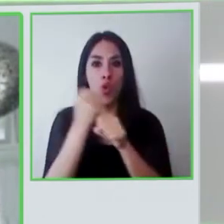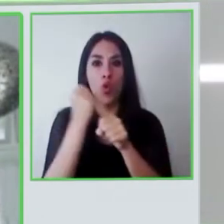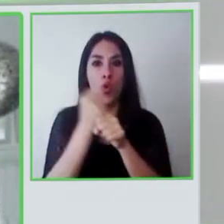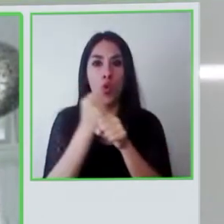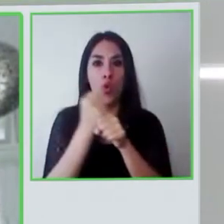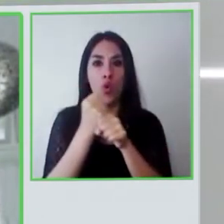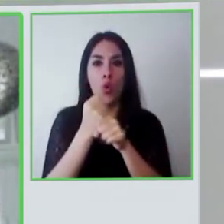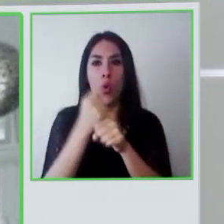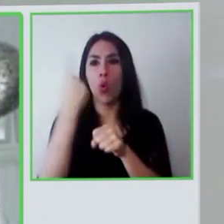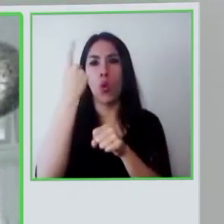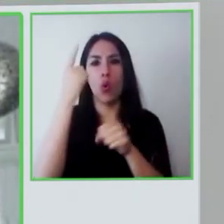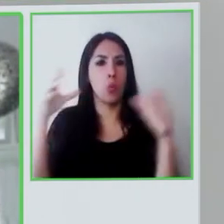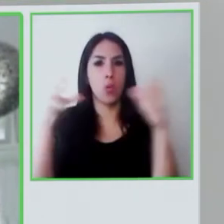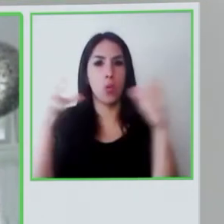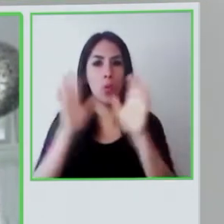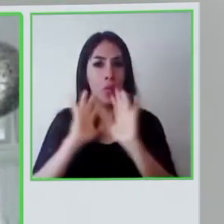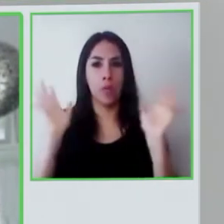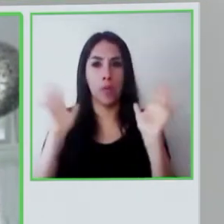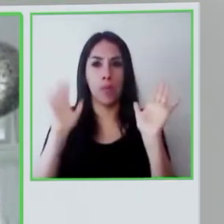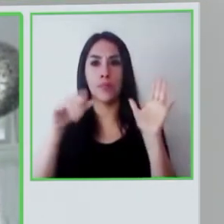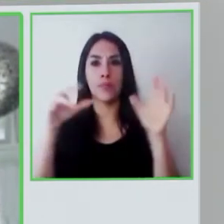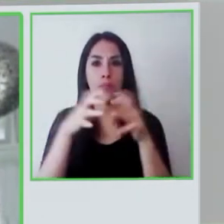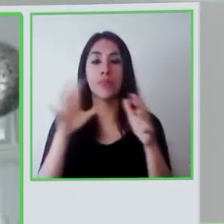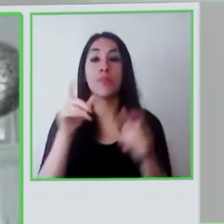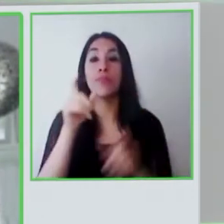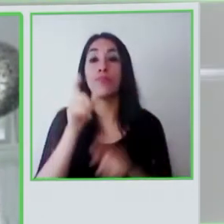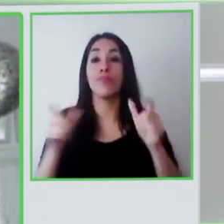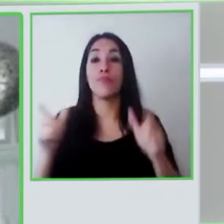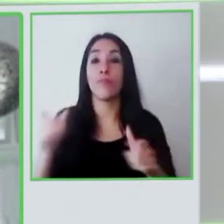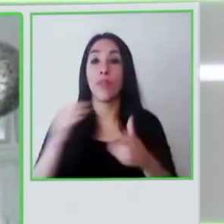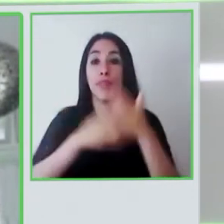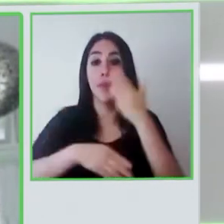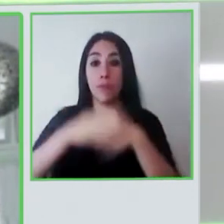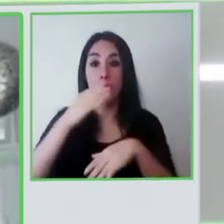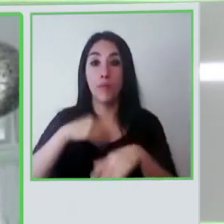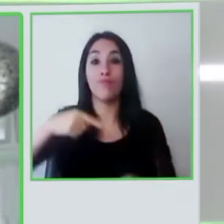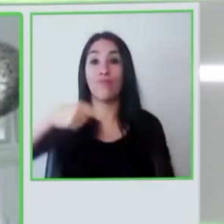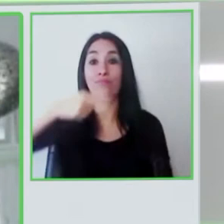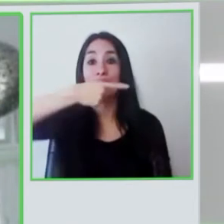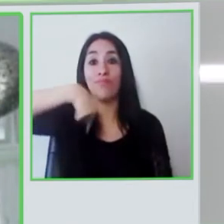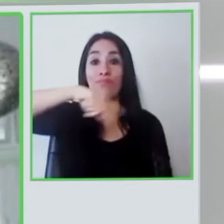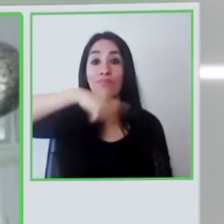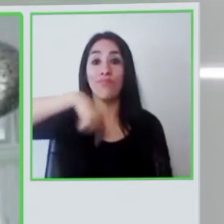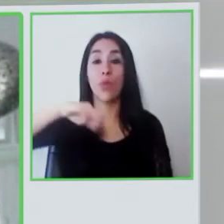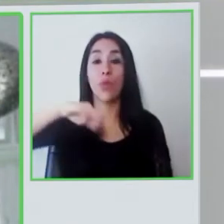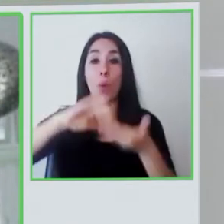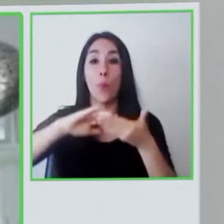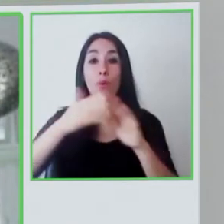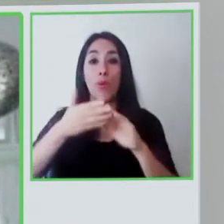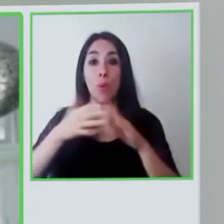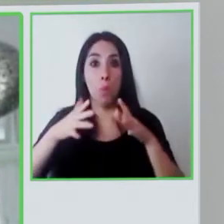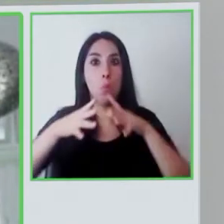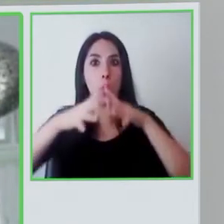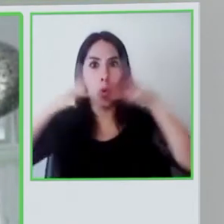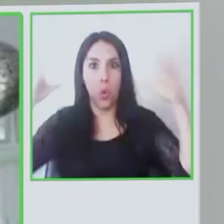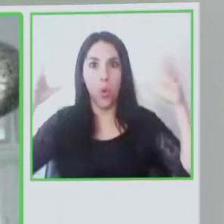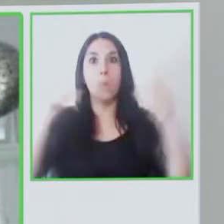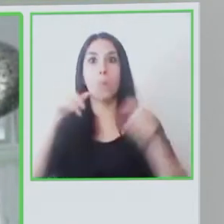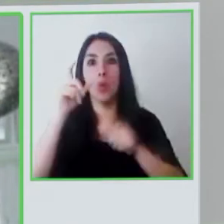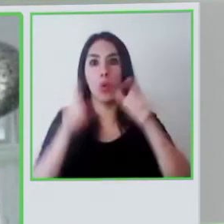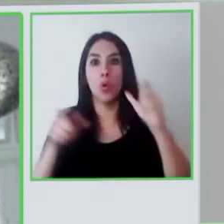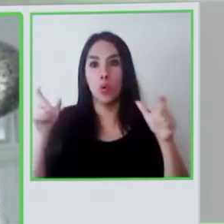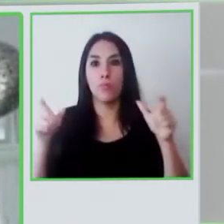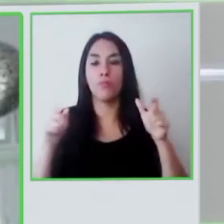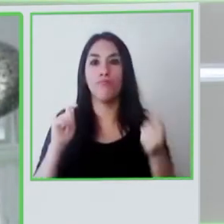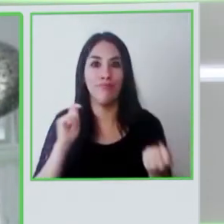con discapacidades nosotros estamos en una comunidad muy grande de agentes de cambio tenemos en 1600